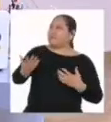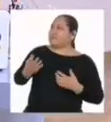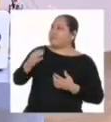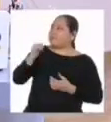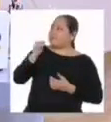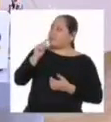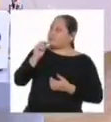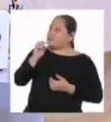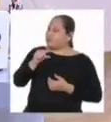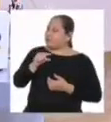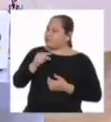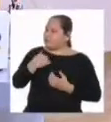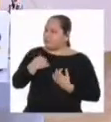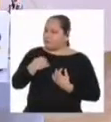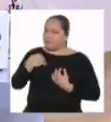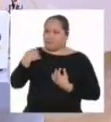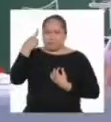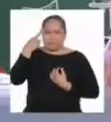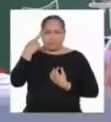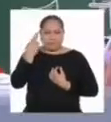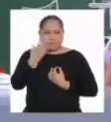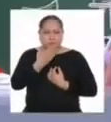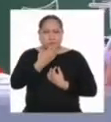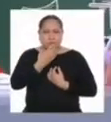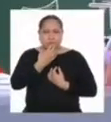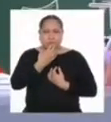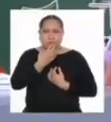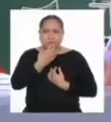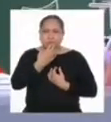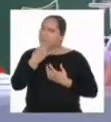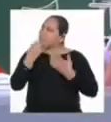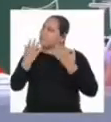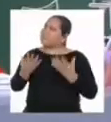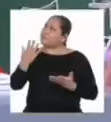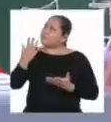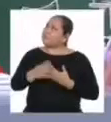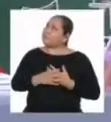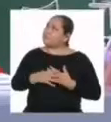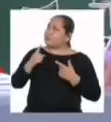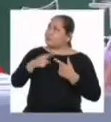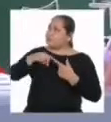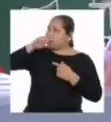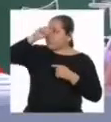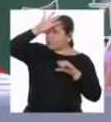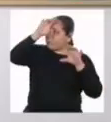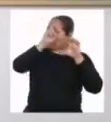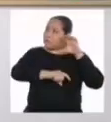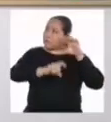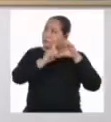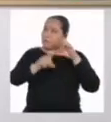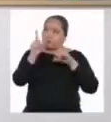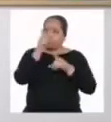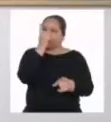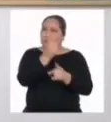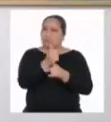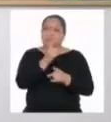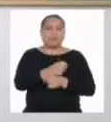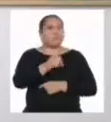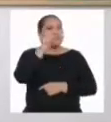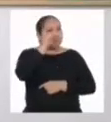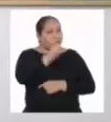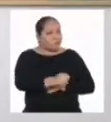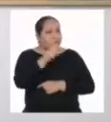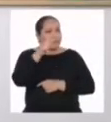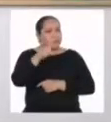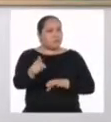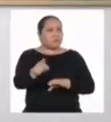Entonces, Atoj tenía algo de razón. ¿Podría ser entonces la minería ilegal? Así es, a